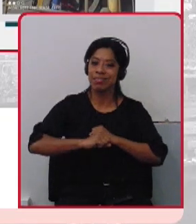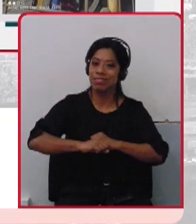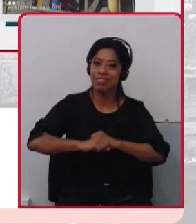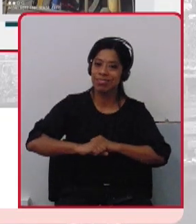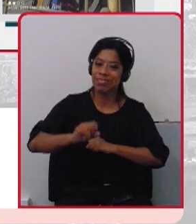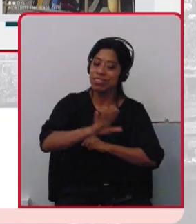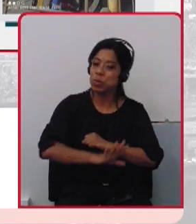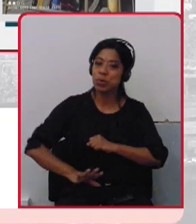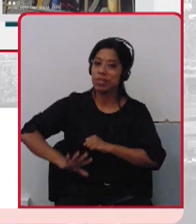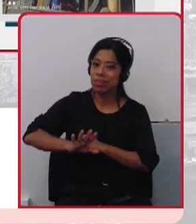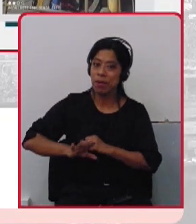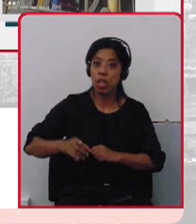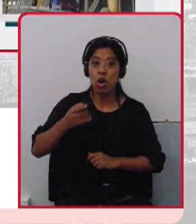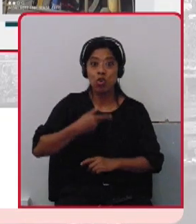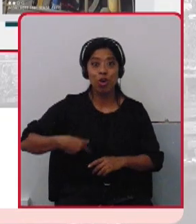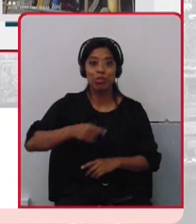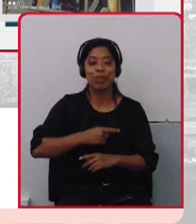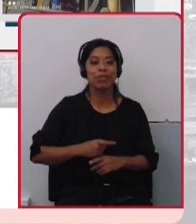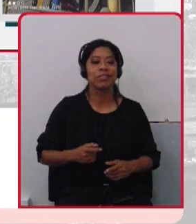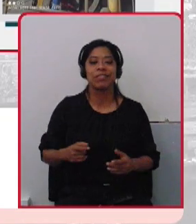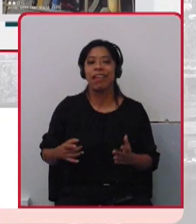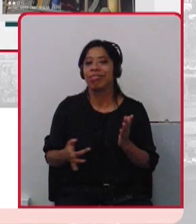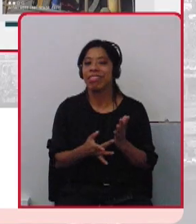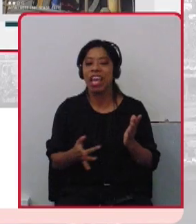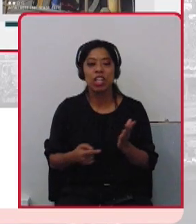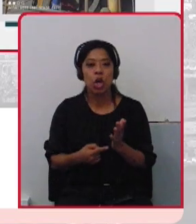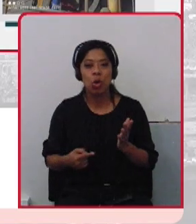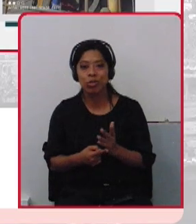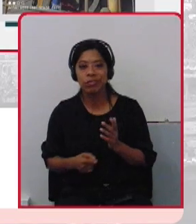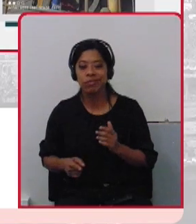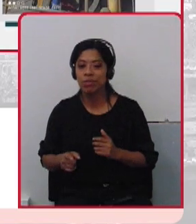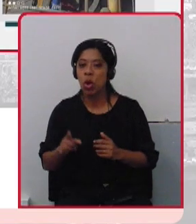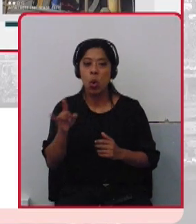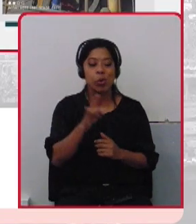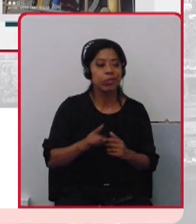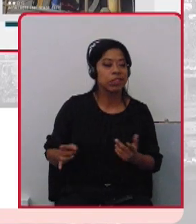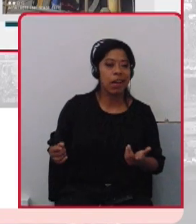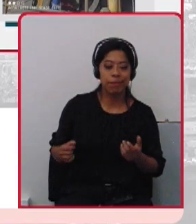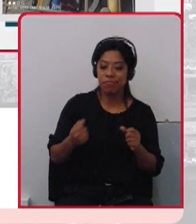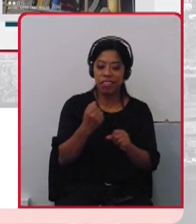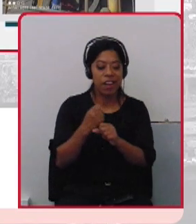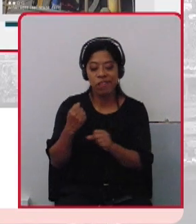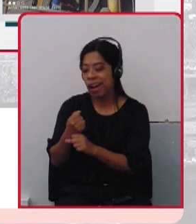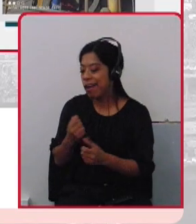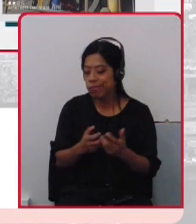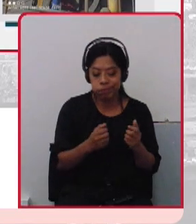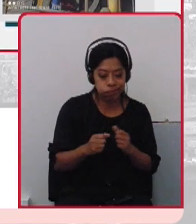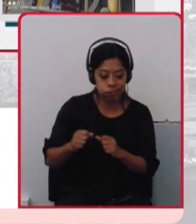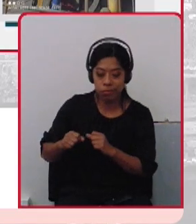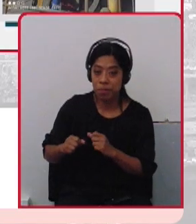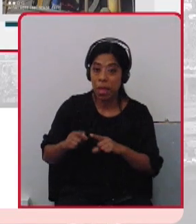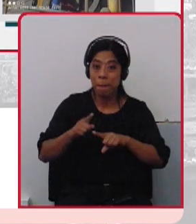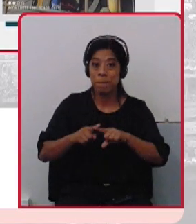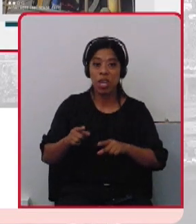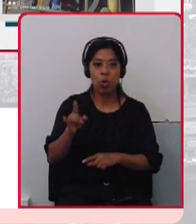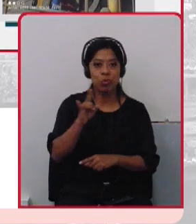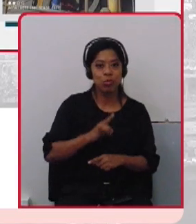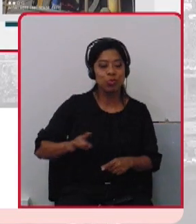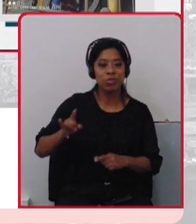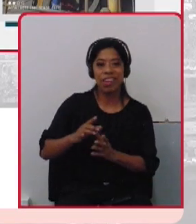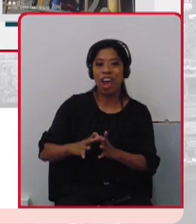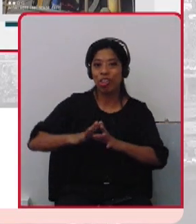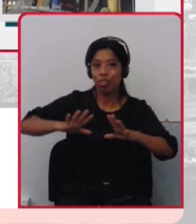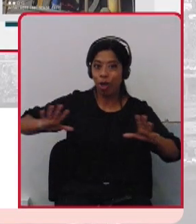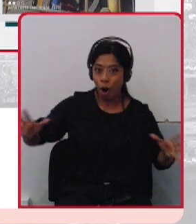somos técnicos, todo lo vemos operativamente, ¿no? Pero casi no podemos utilizar todo ese